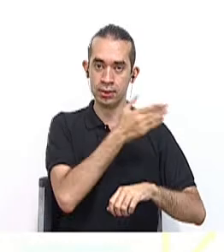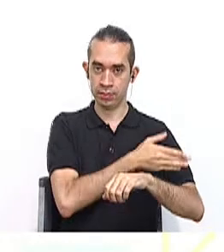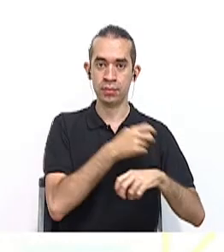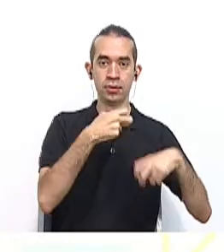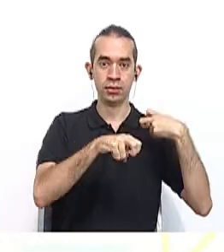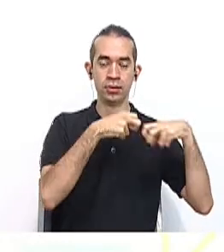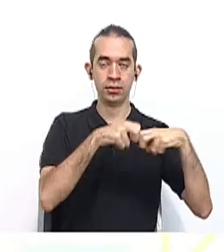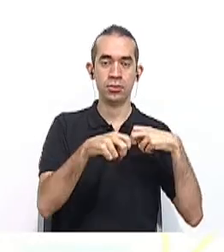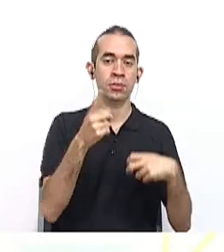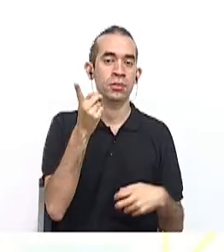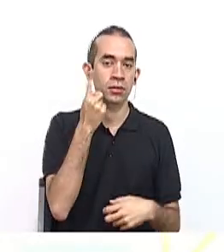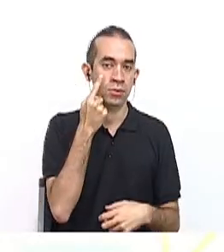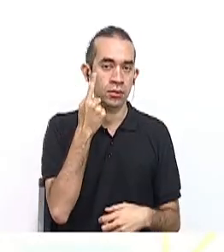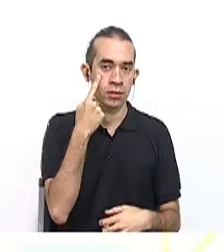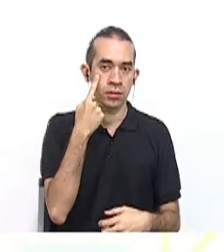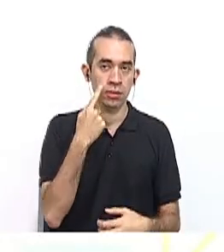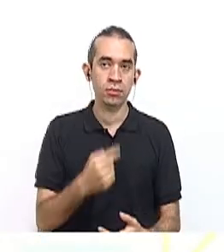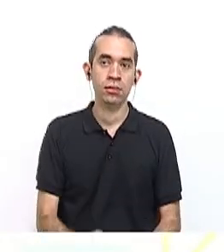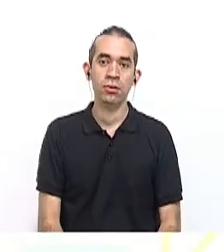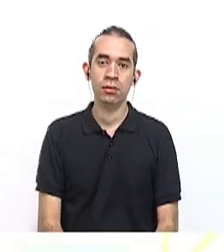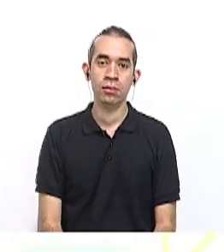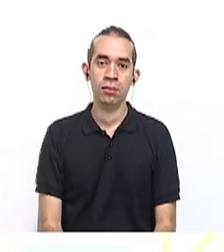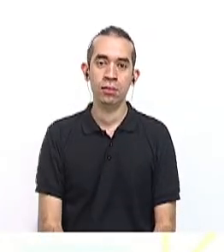que las vamos a observar.